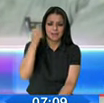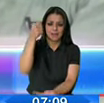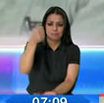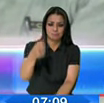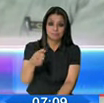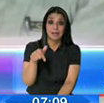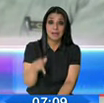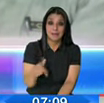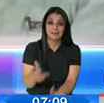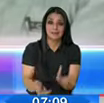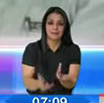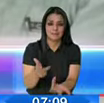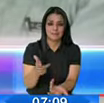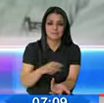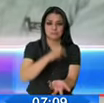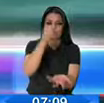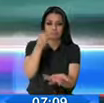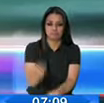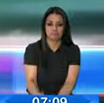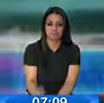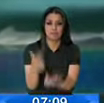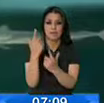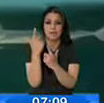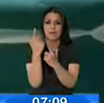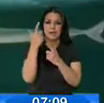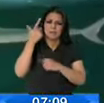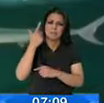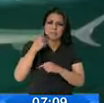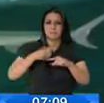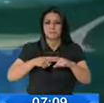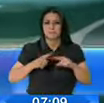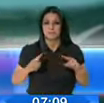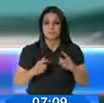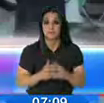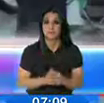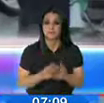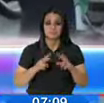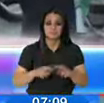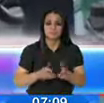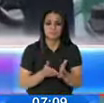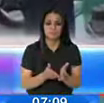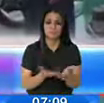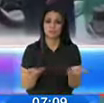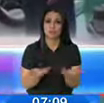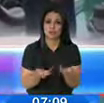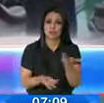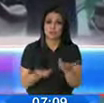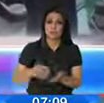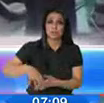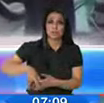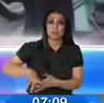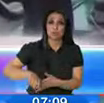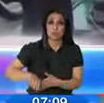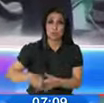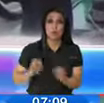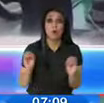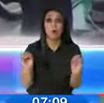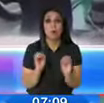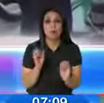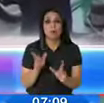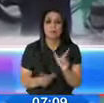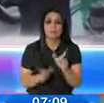que allí se estaban lanzando armas. Ahora investigan la procedencia de la embarcación para saber si fue robada o nuevamente las garras